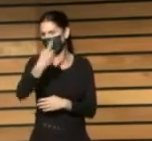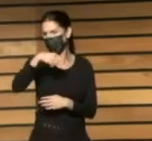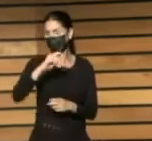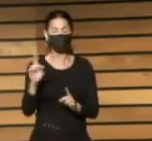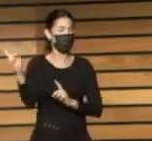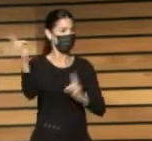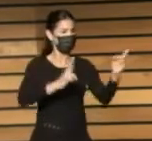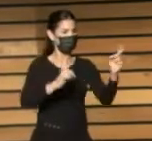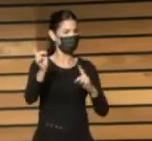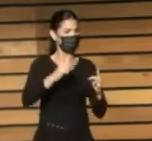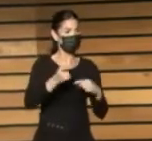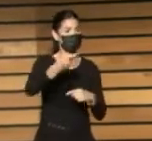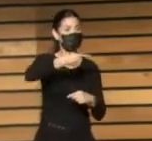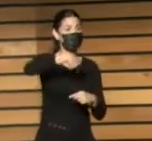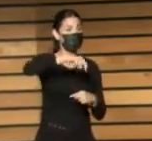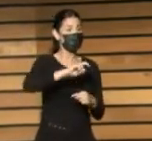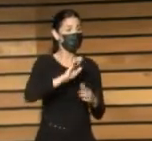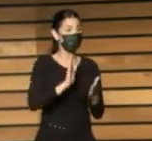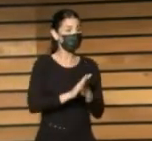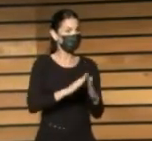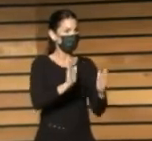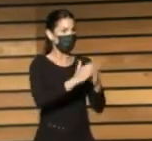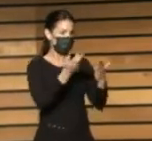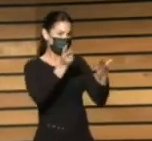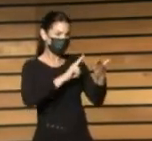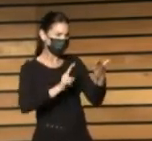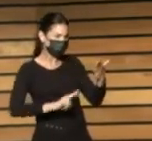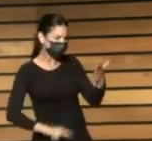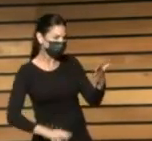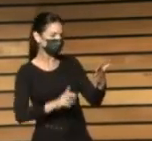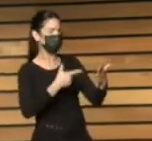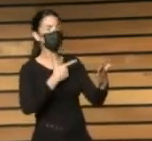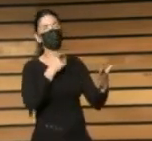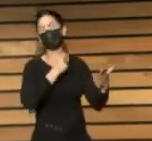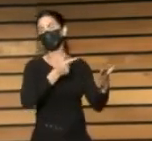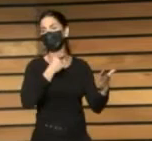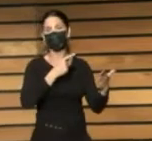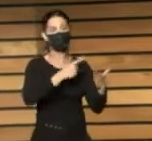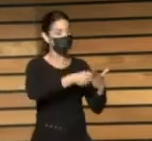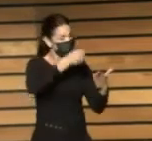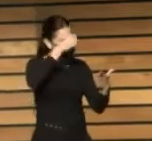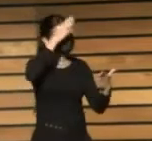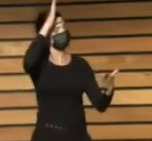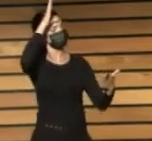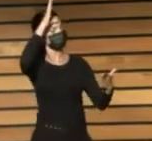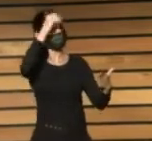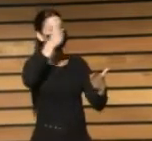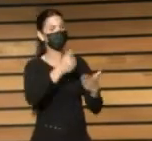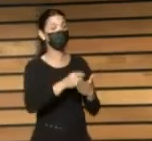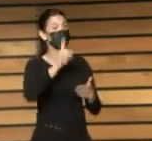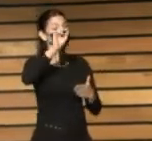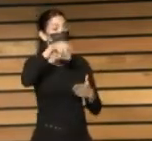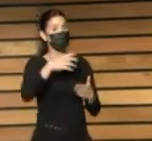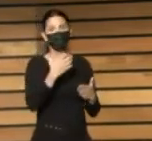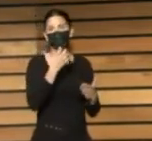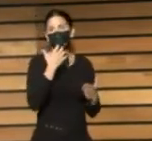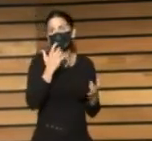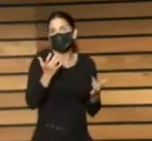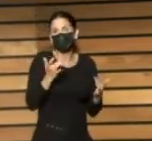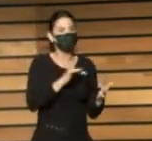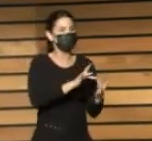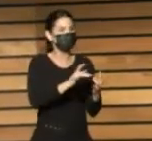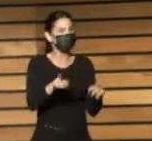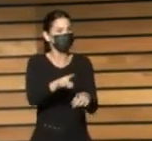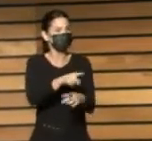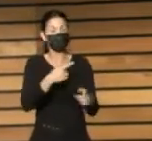fueron el nido, el caldo de cultivo de ese gusto por la lectura, por el saber, por el conocimiento y también por compartir con